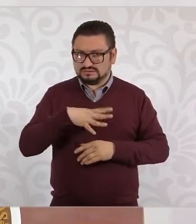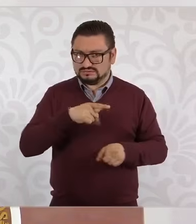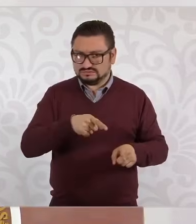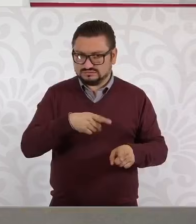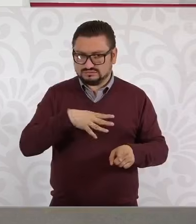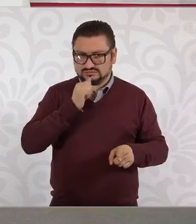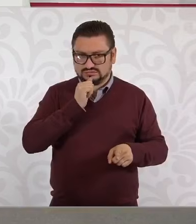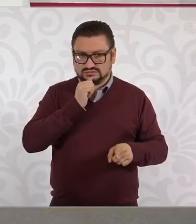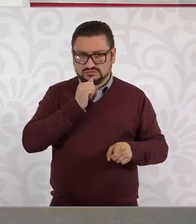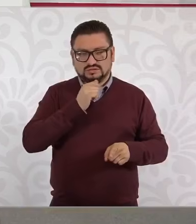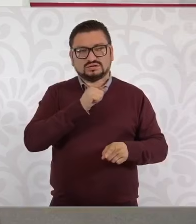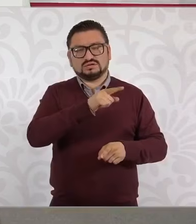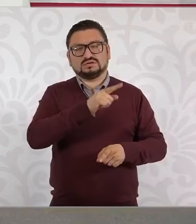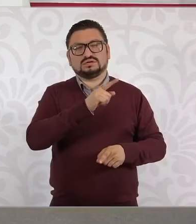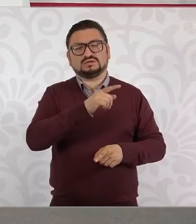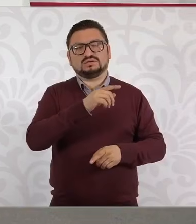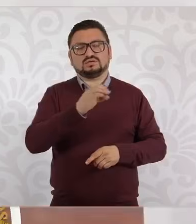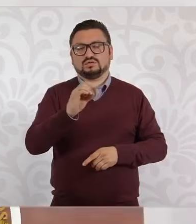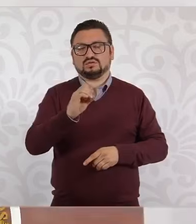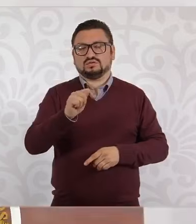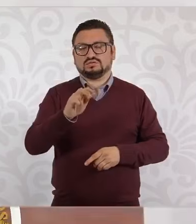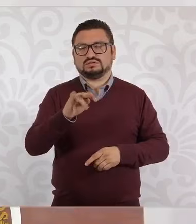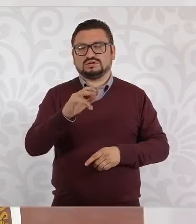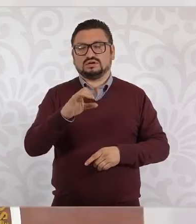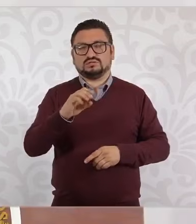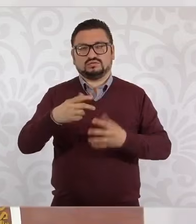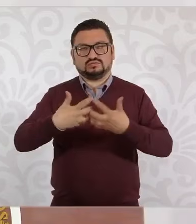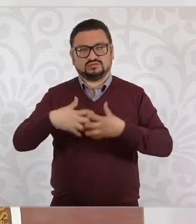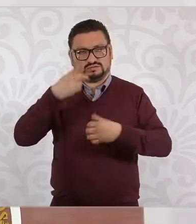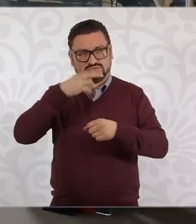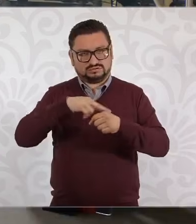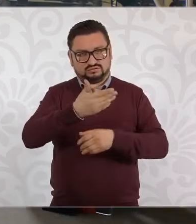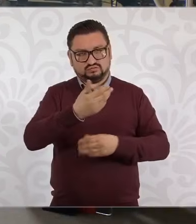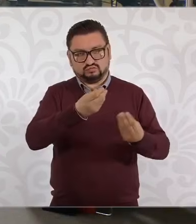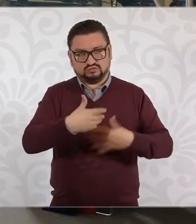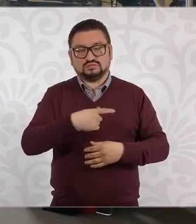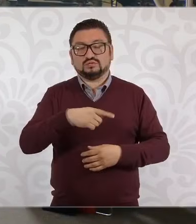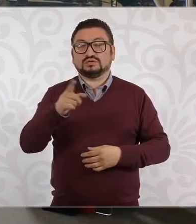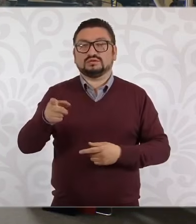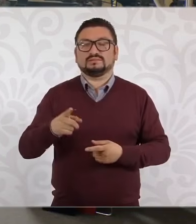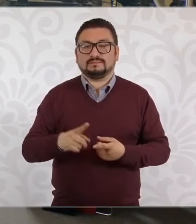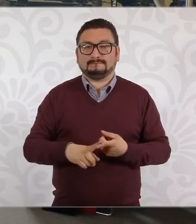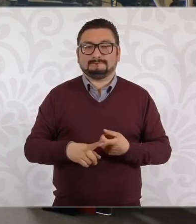no? ¿Todavía? Que te lo pase. Se llama Octavio, el director de producción y exploración.